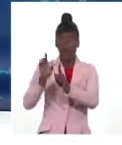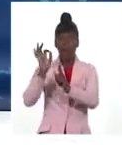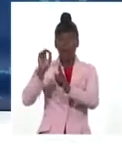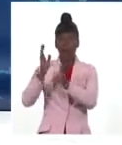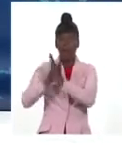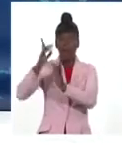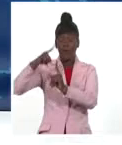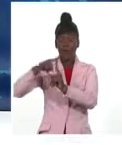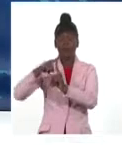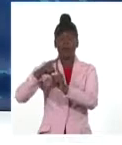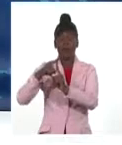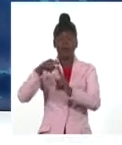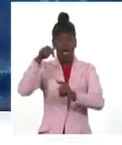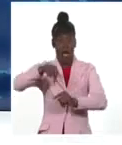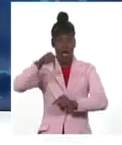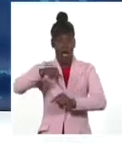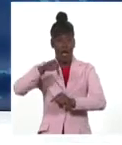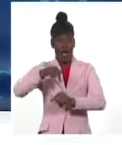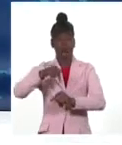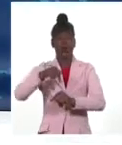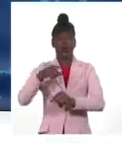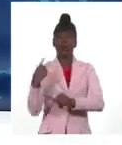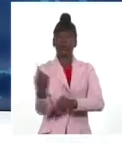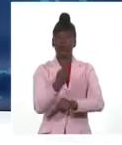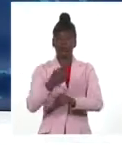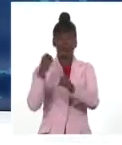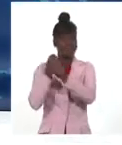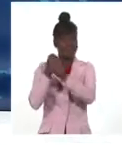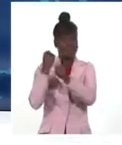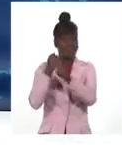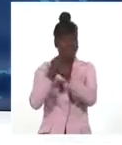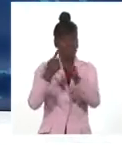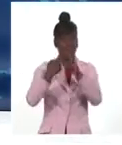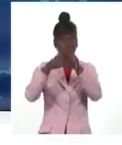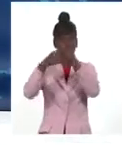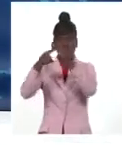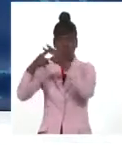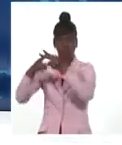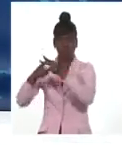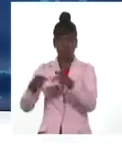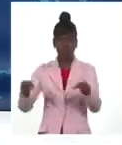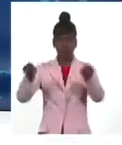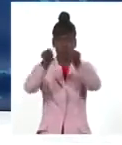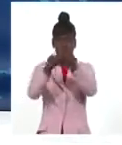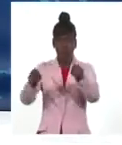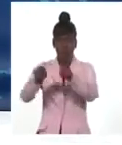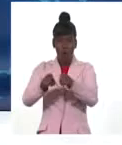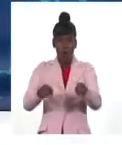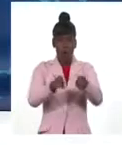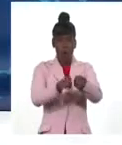trabaja intensivamente para restablecer el servicio con estas unidades en lo que resta del día de hoy.